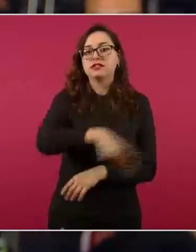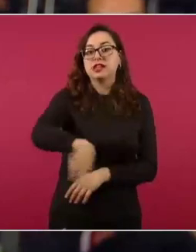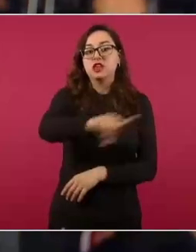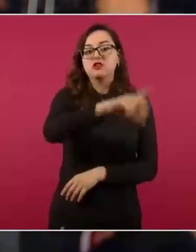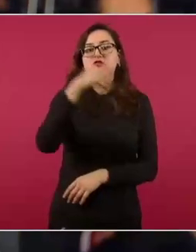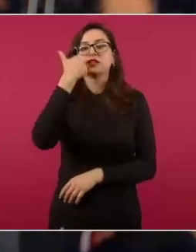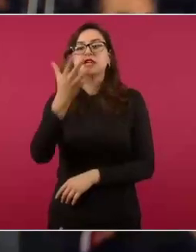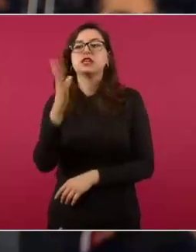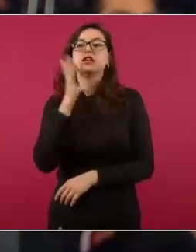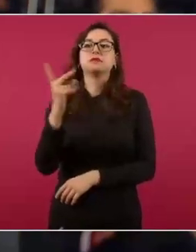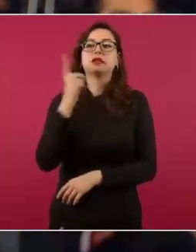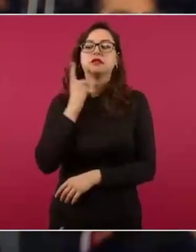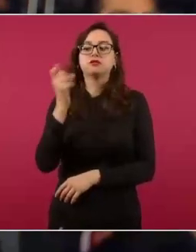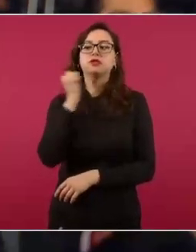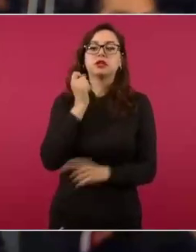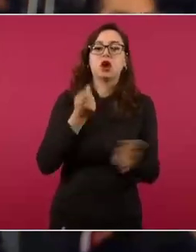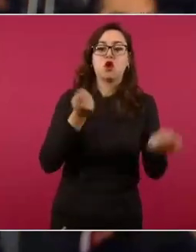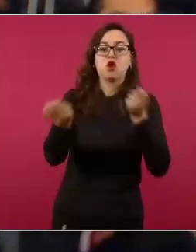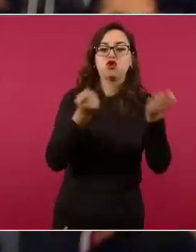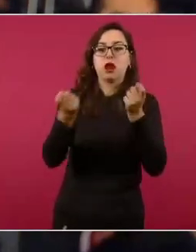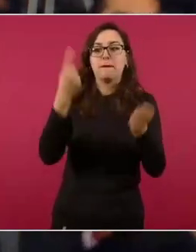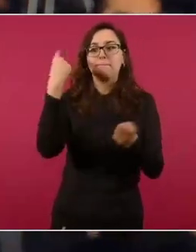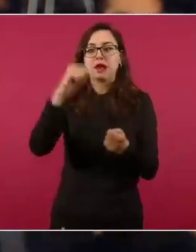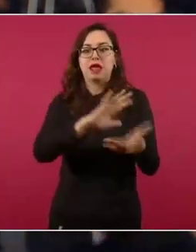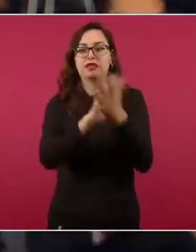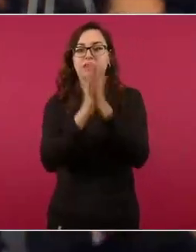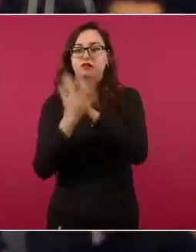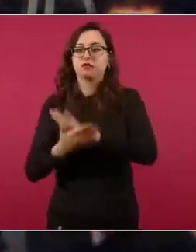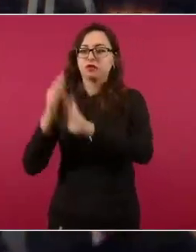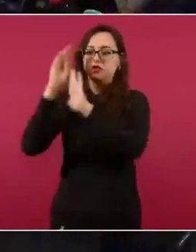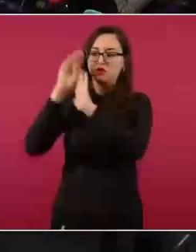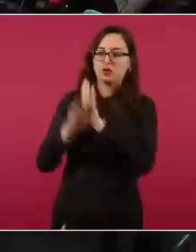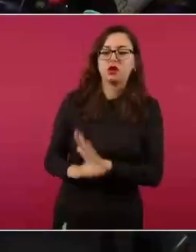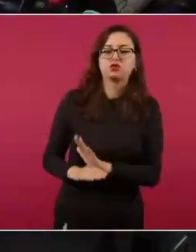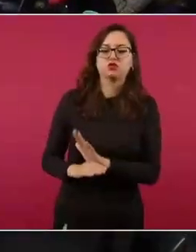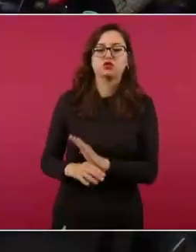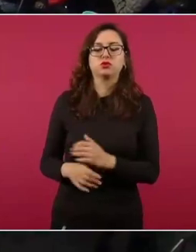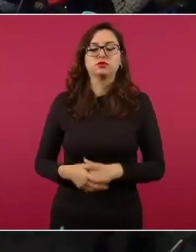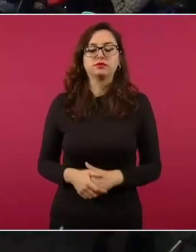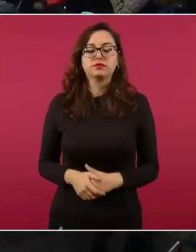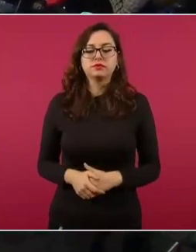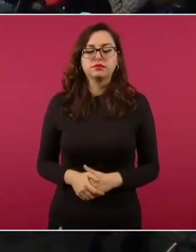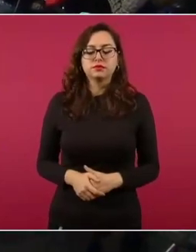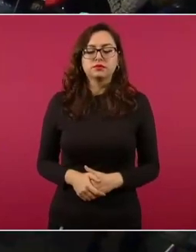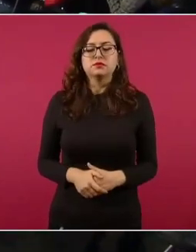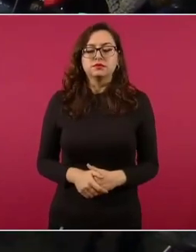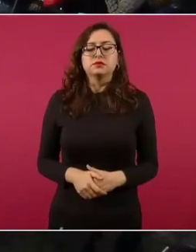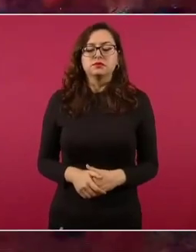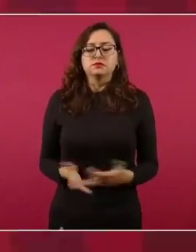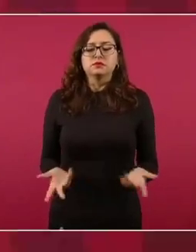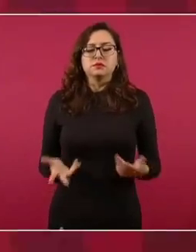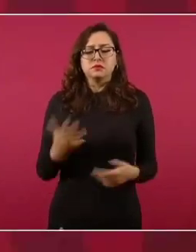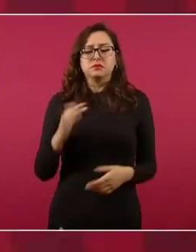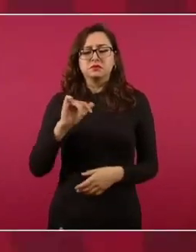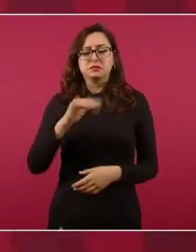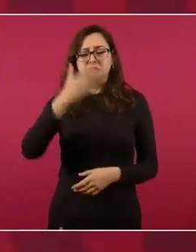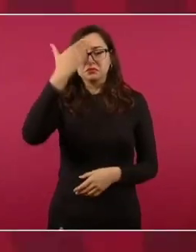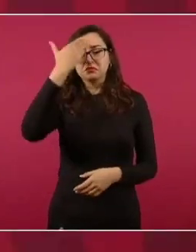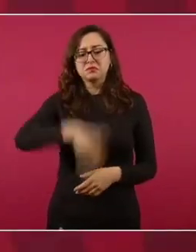la transformación de México siga avanzando. ¿Cuál es su opinión, presidente? Pues que va a seguir la guerra sucia, pero